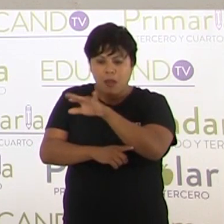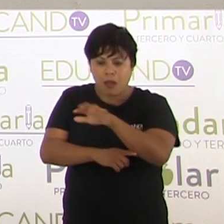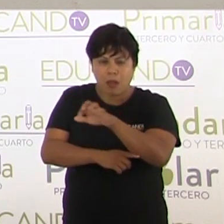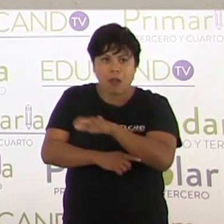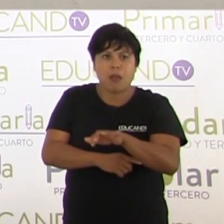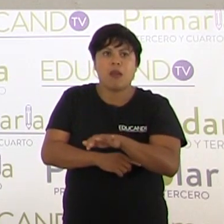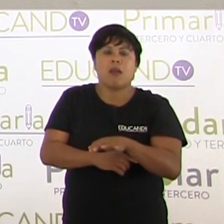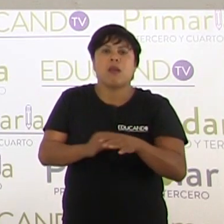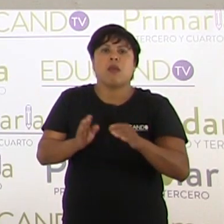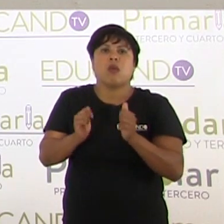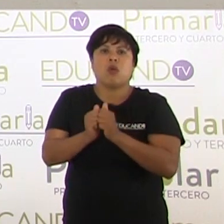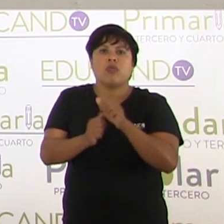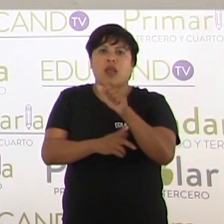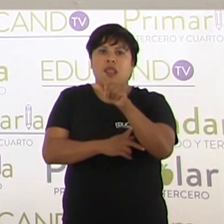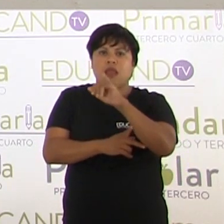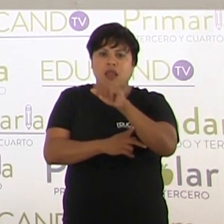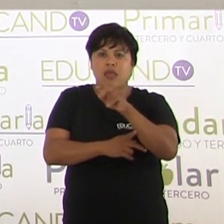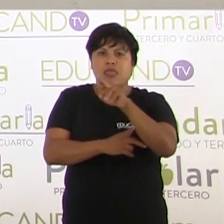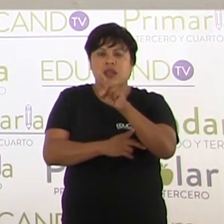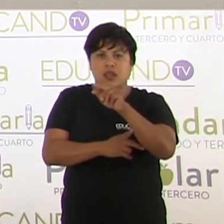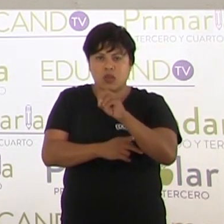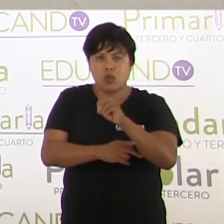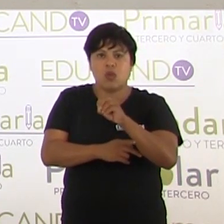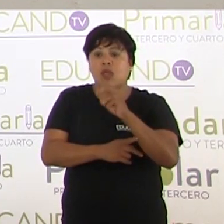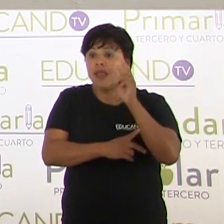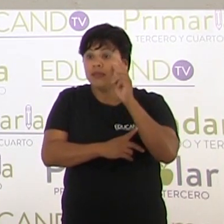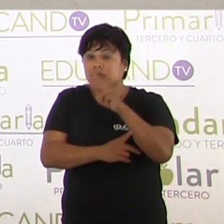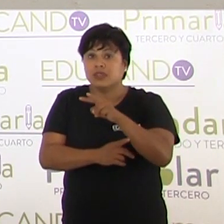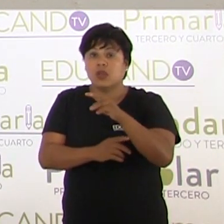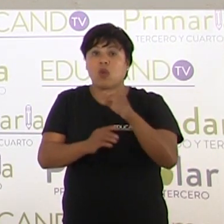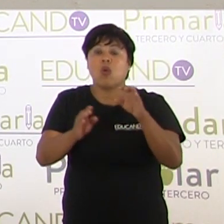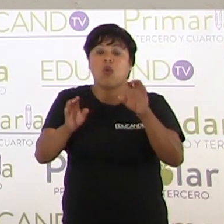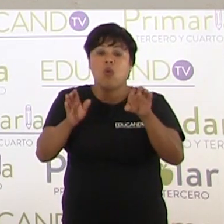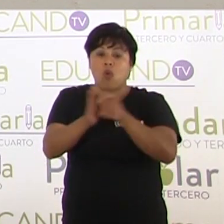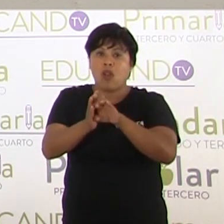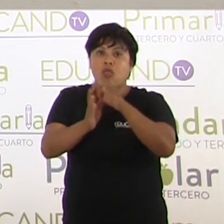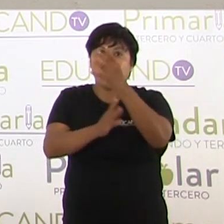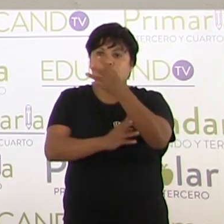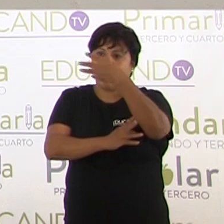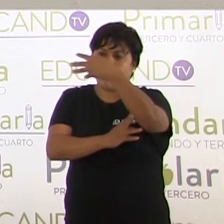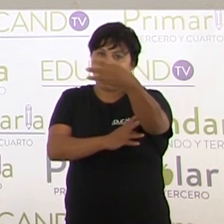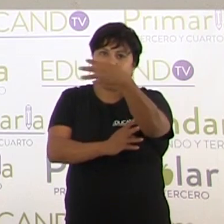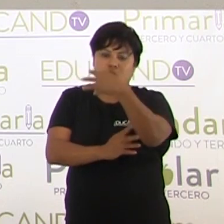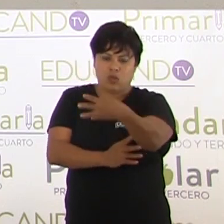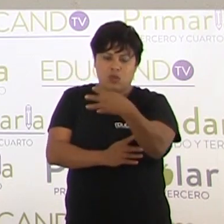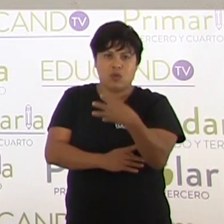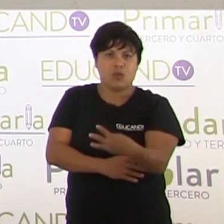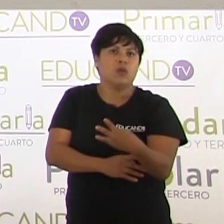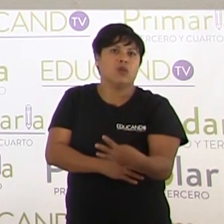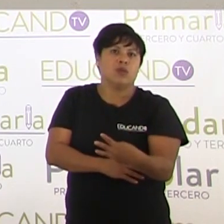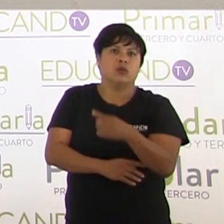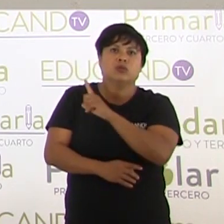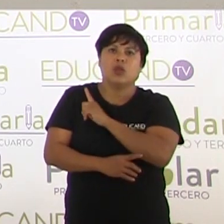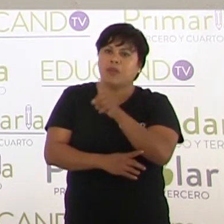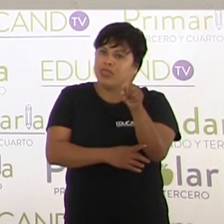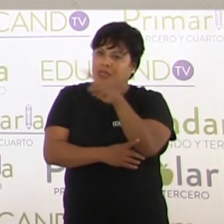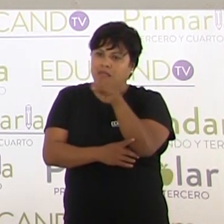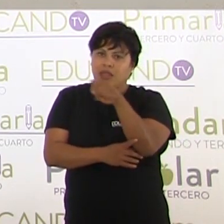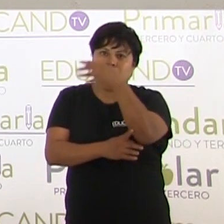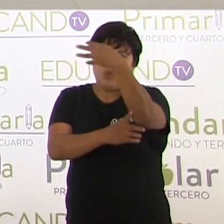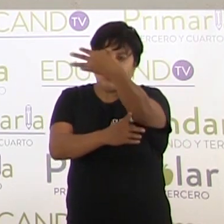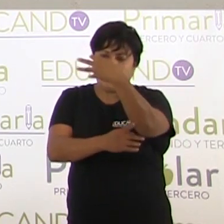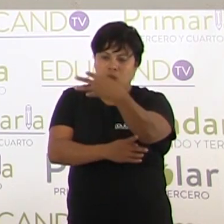con alejandrinos y serventecios en lugar de cuartetos, es decir, de 4 líneas, pues se